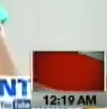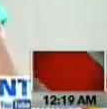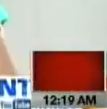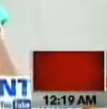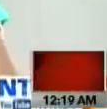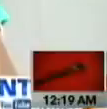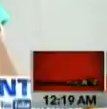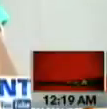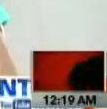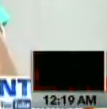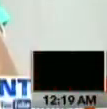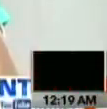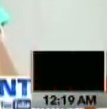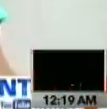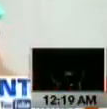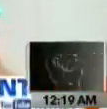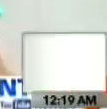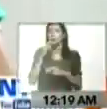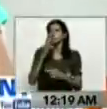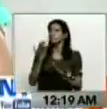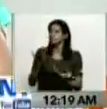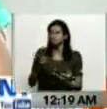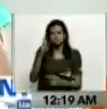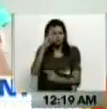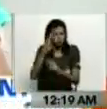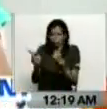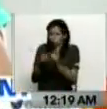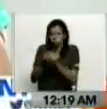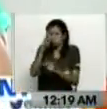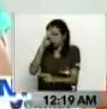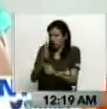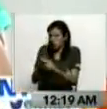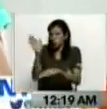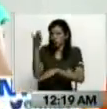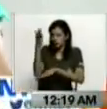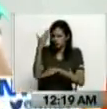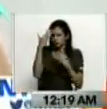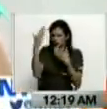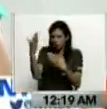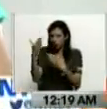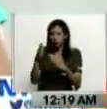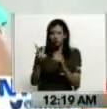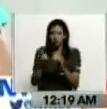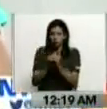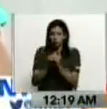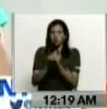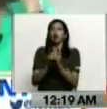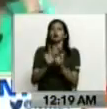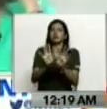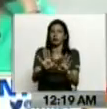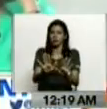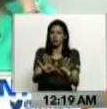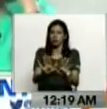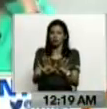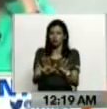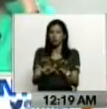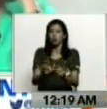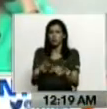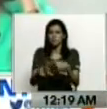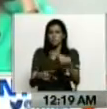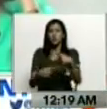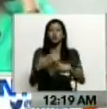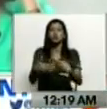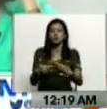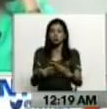y efectivamente hay personas que dicen esto es un saludo la bandera no va a pasar nada esto tiene efecto político y no jurídico un